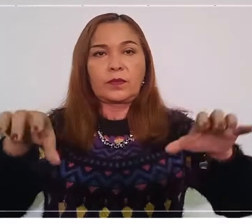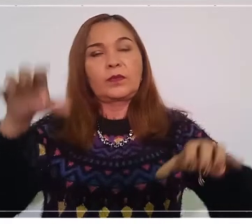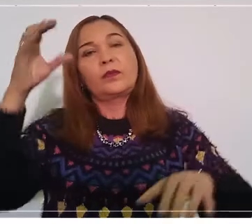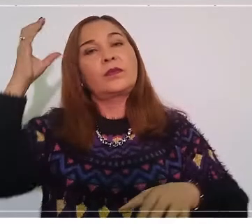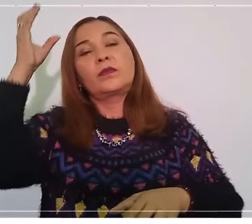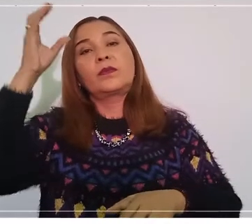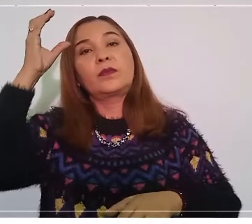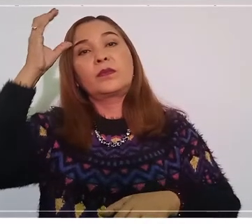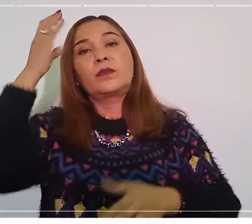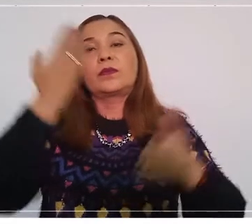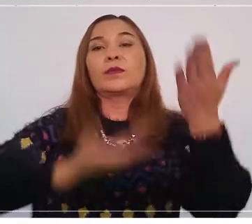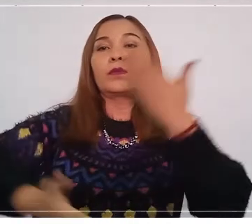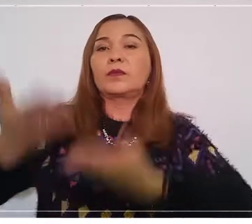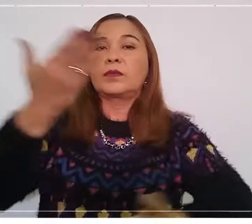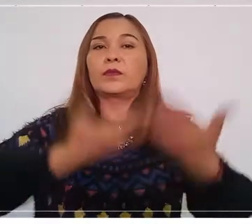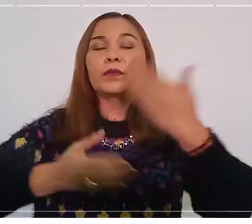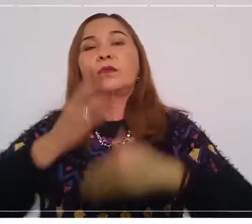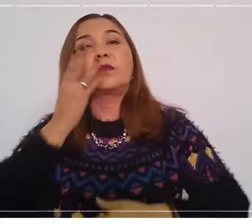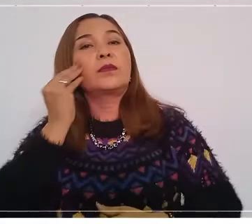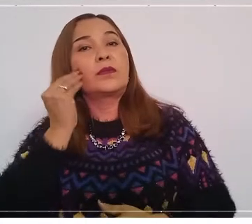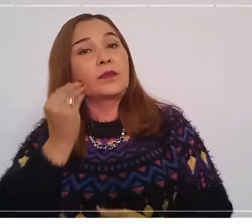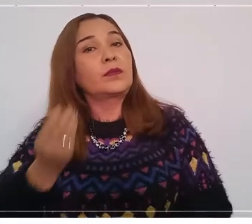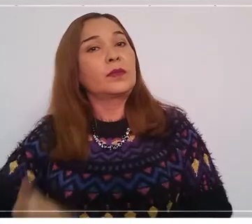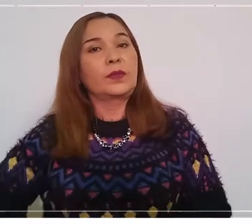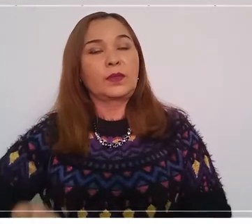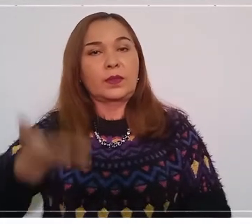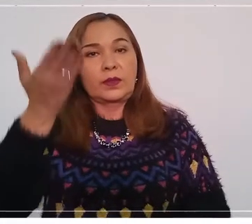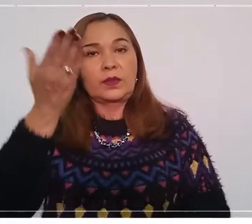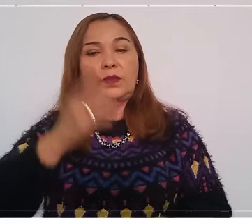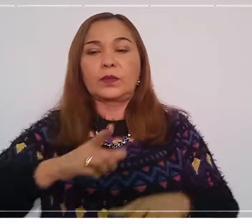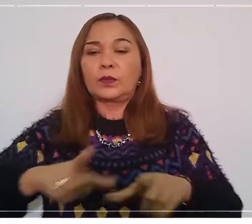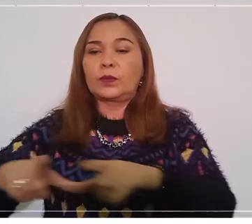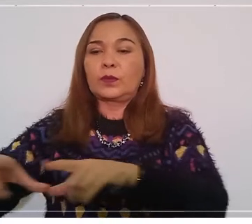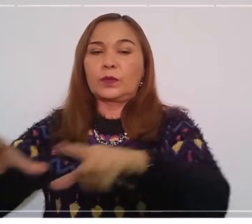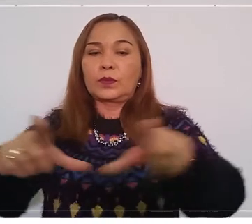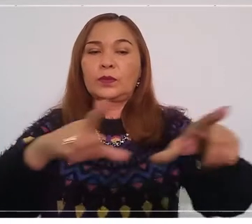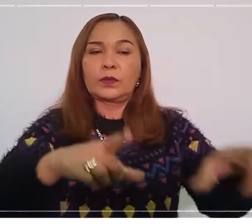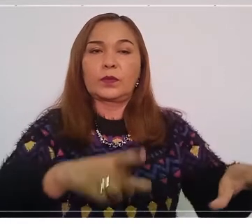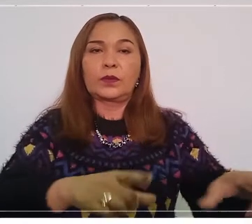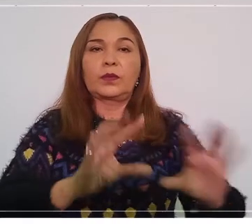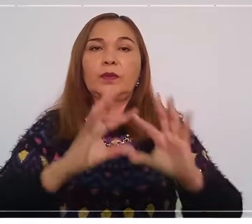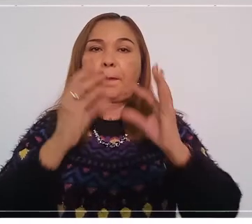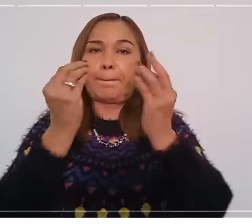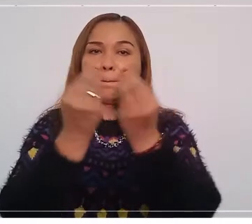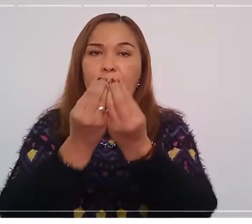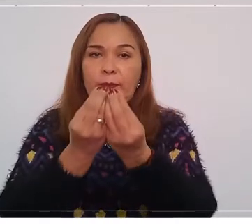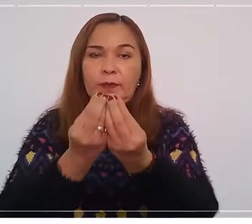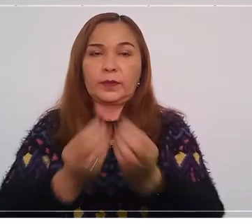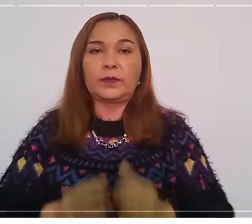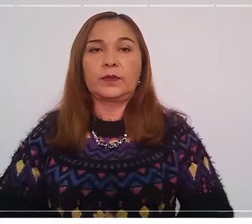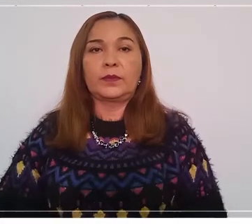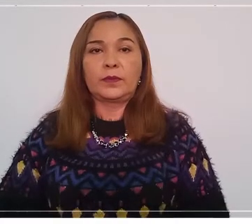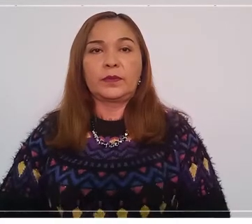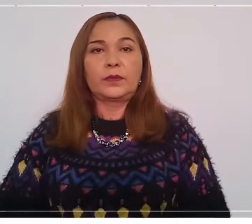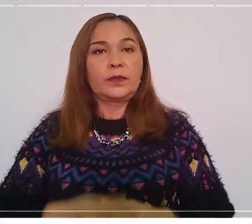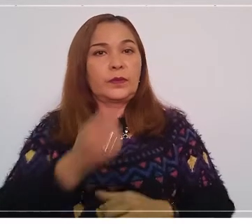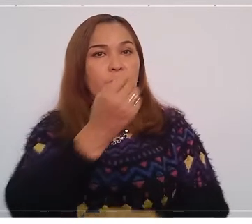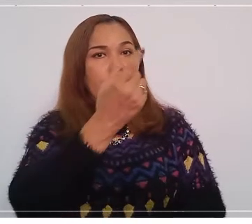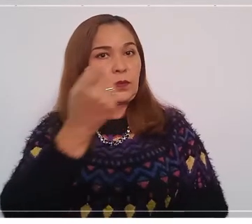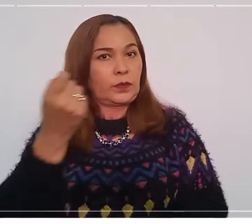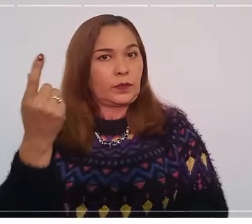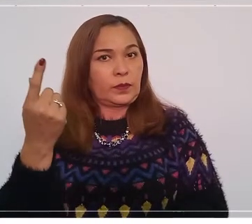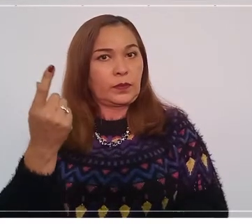conocimientos para el intercambio de experiencias significativas lugar izadas con las familias día